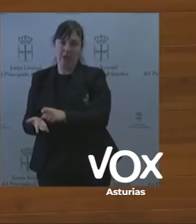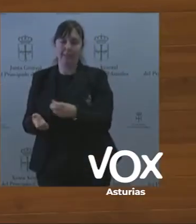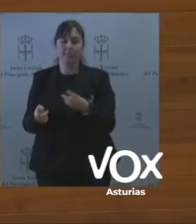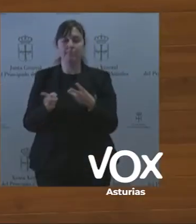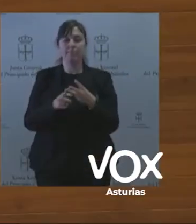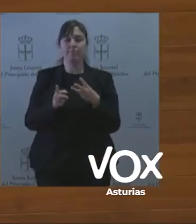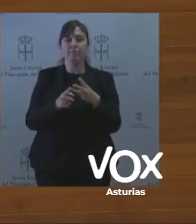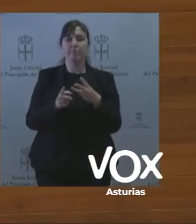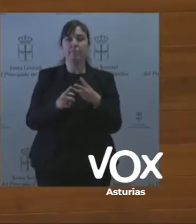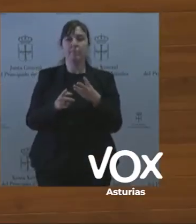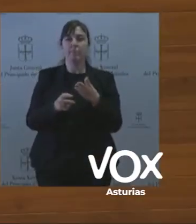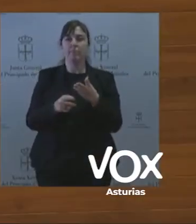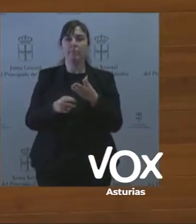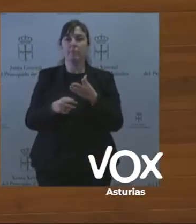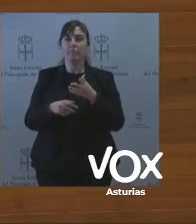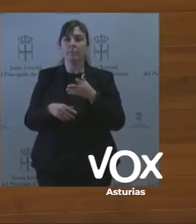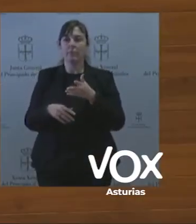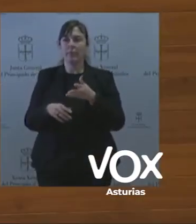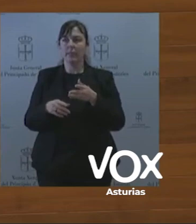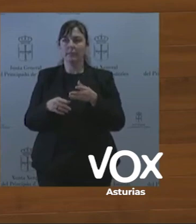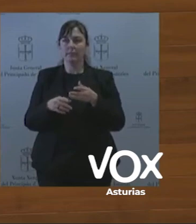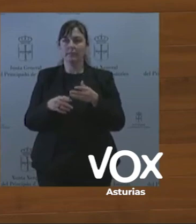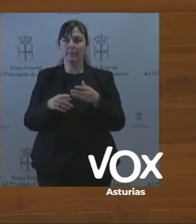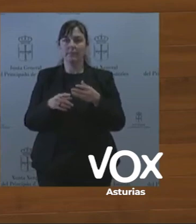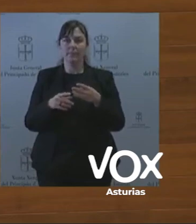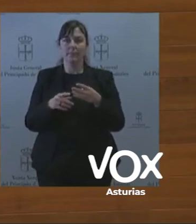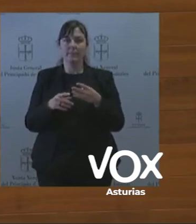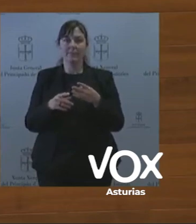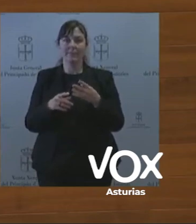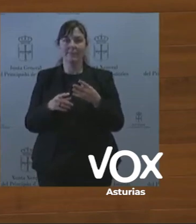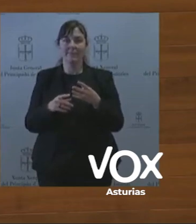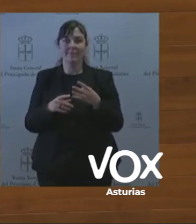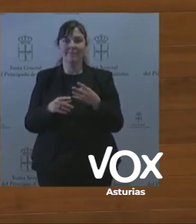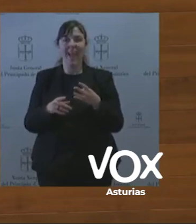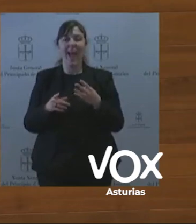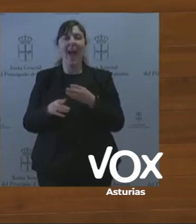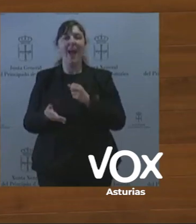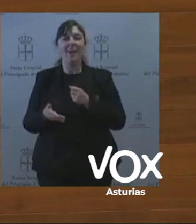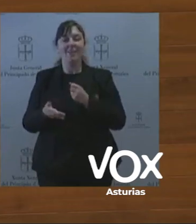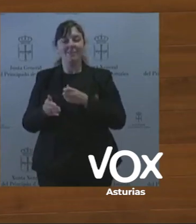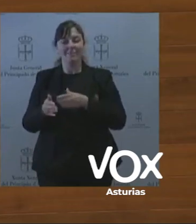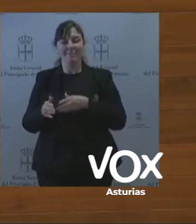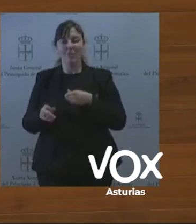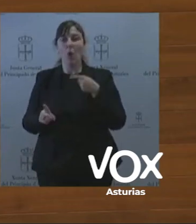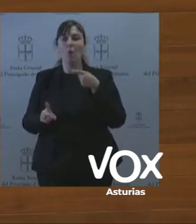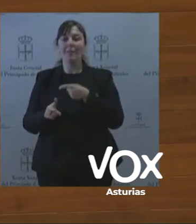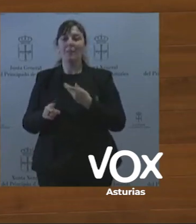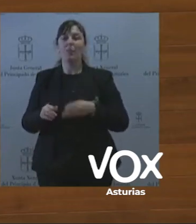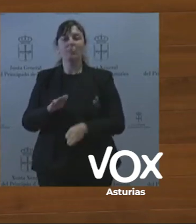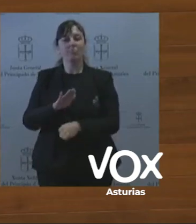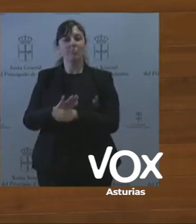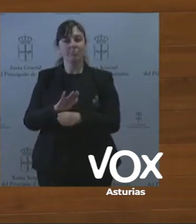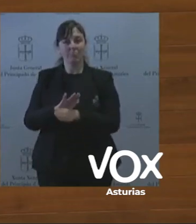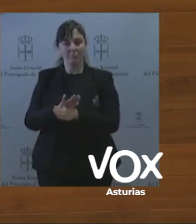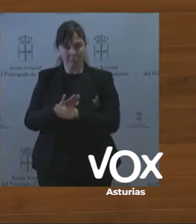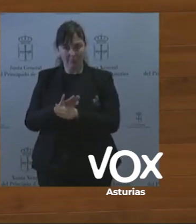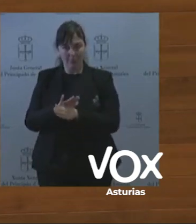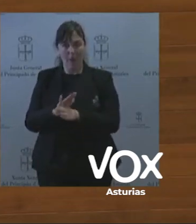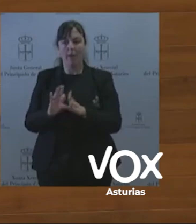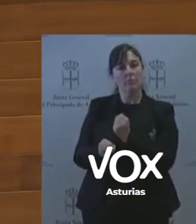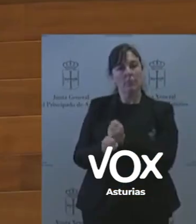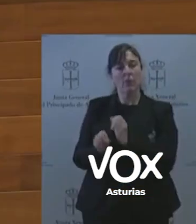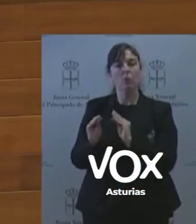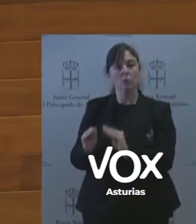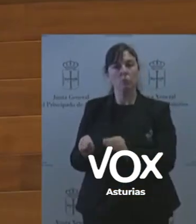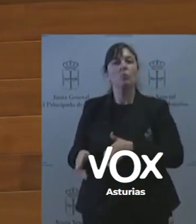blindaje y protección frente al abandono, garantías de continuidad reflejadas en un plan que, en definitiva, les permita seguir, señorías, con su